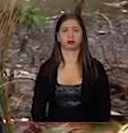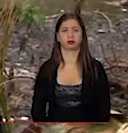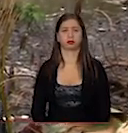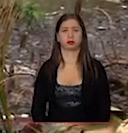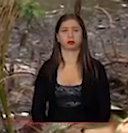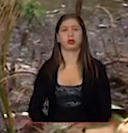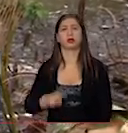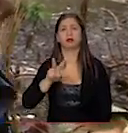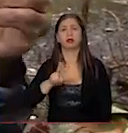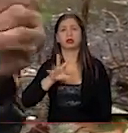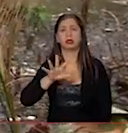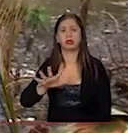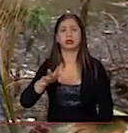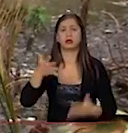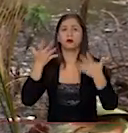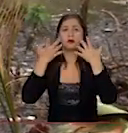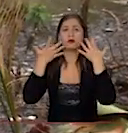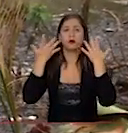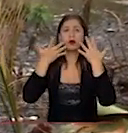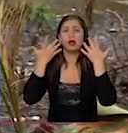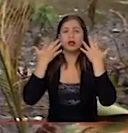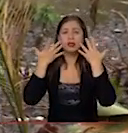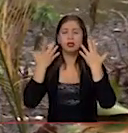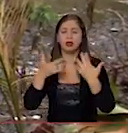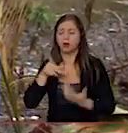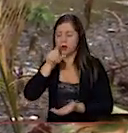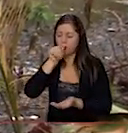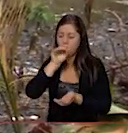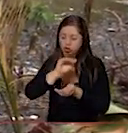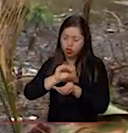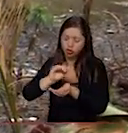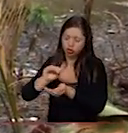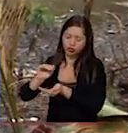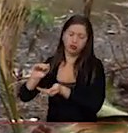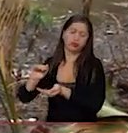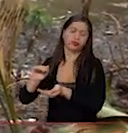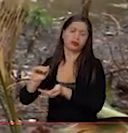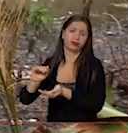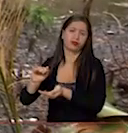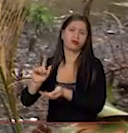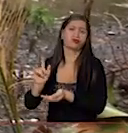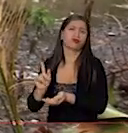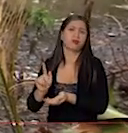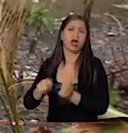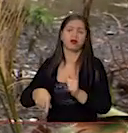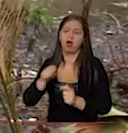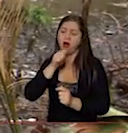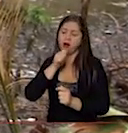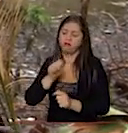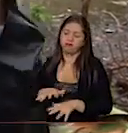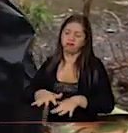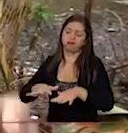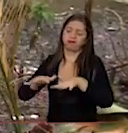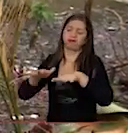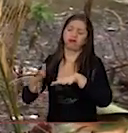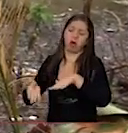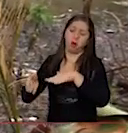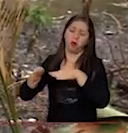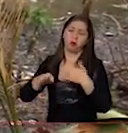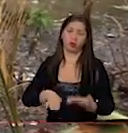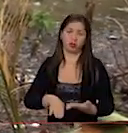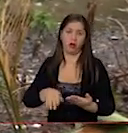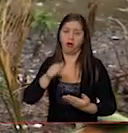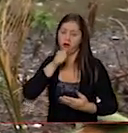25 gaticos y unos pollitos, y entonces con la inundación pues algunos se ahogaron y el agua los